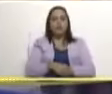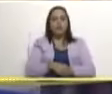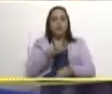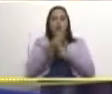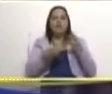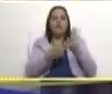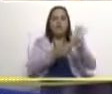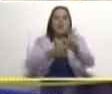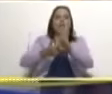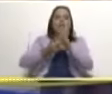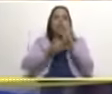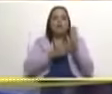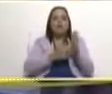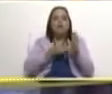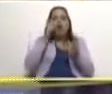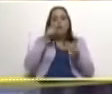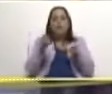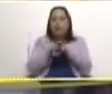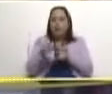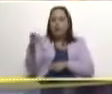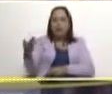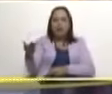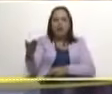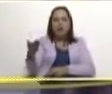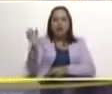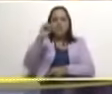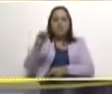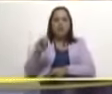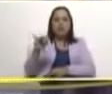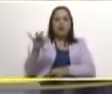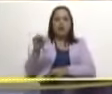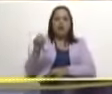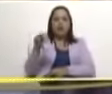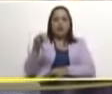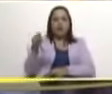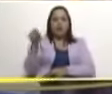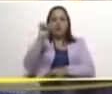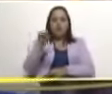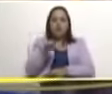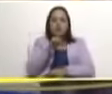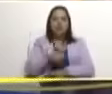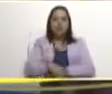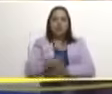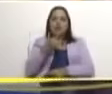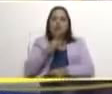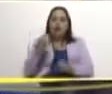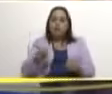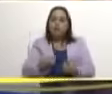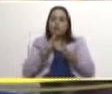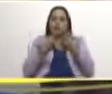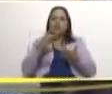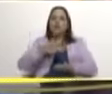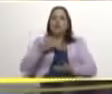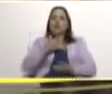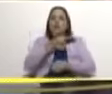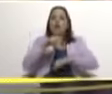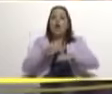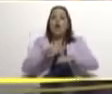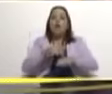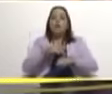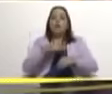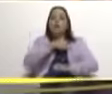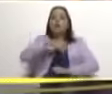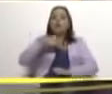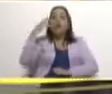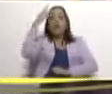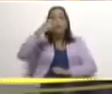ejemplo a hombres como Domingo Antonio Sifonte, que alimenten las ganas para que nuestra juventud